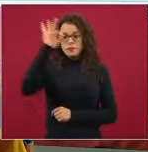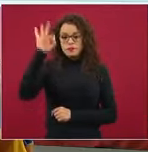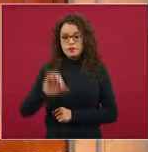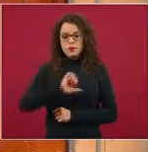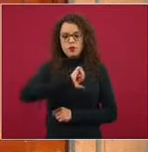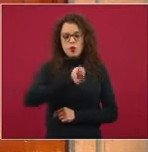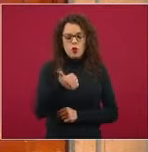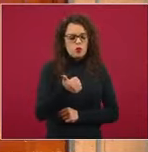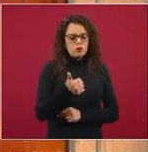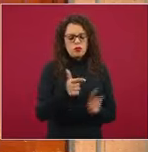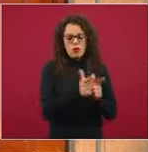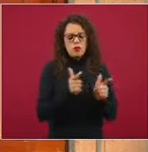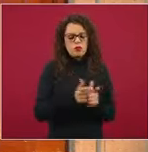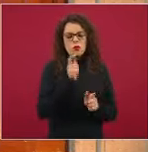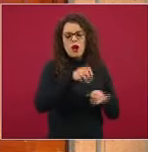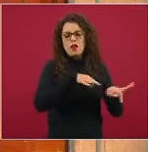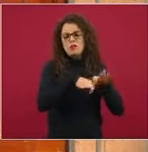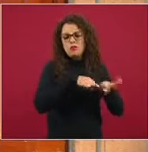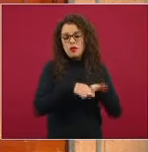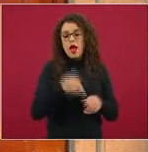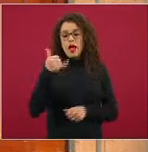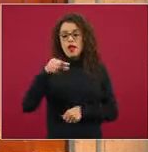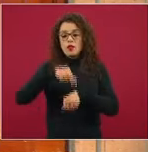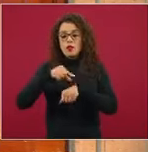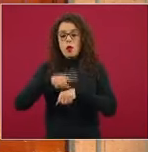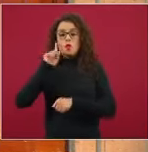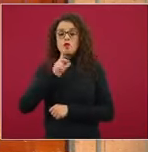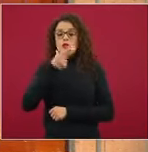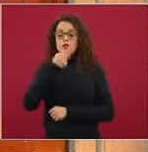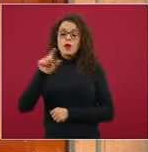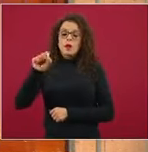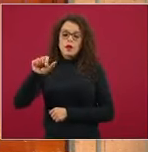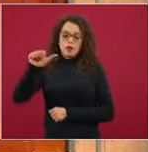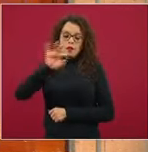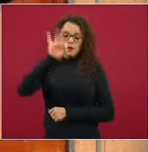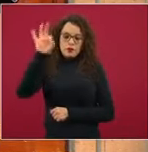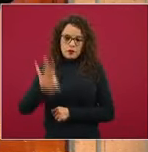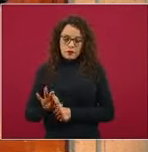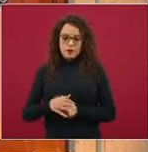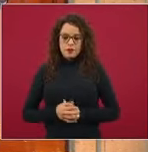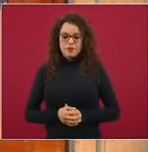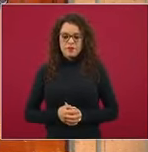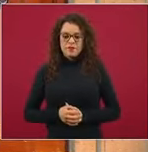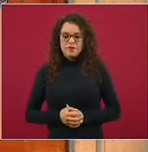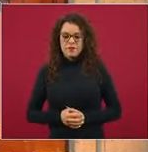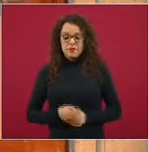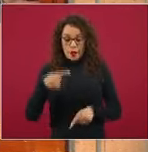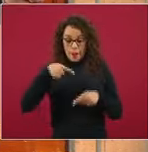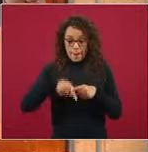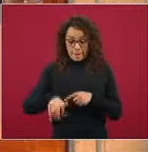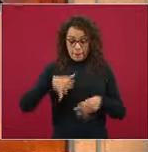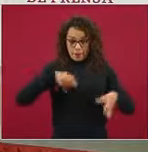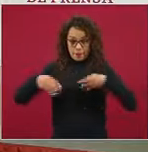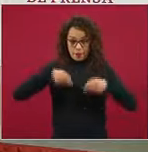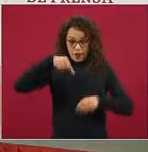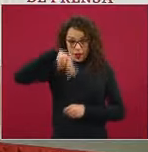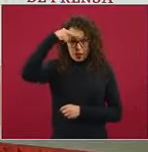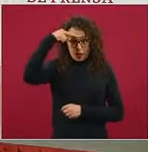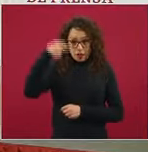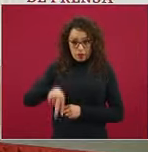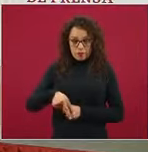las médicas y los médicos están ubicados en un 26%. Ya veíamos también desde inicios de la epidemia en México